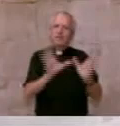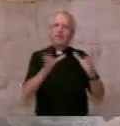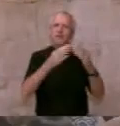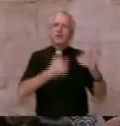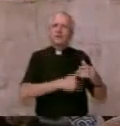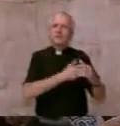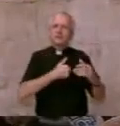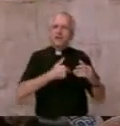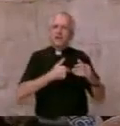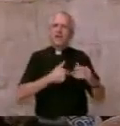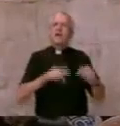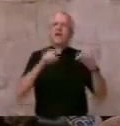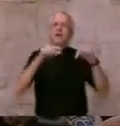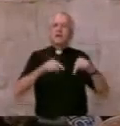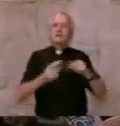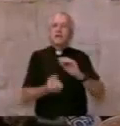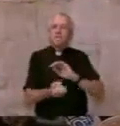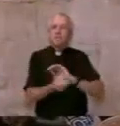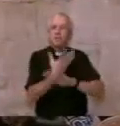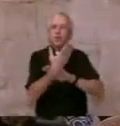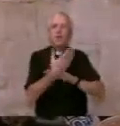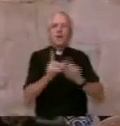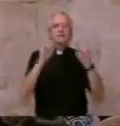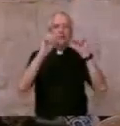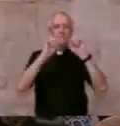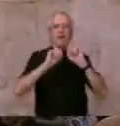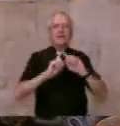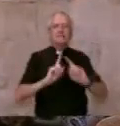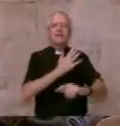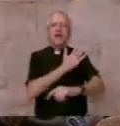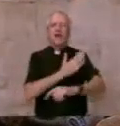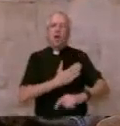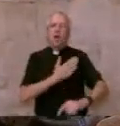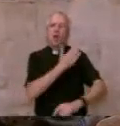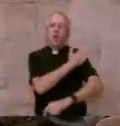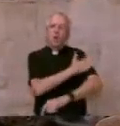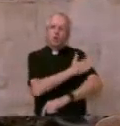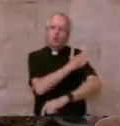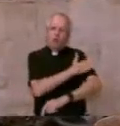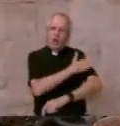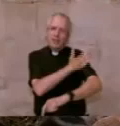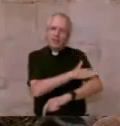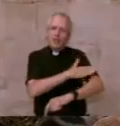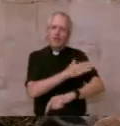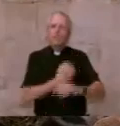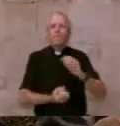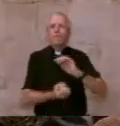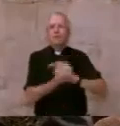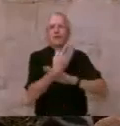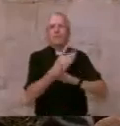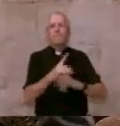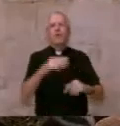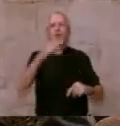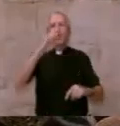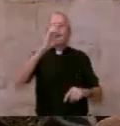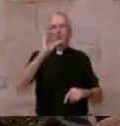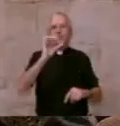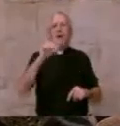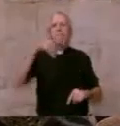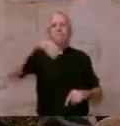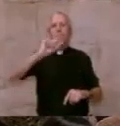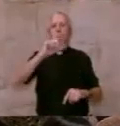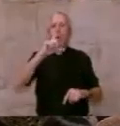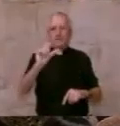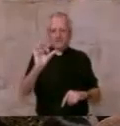de la Consolación, fundadas en 1857 por Santa María Rosamolas y Vallvé;